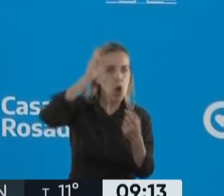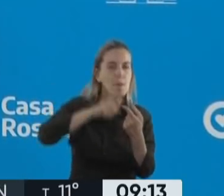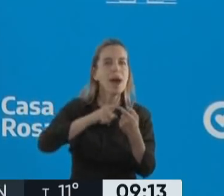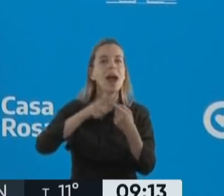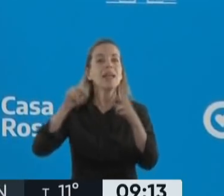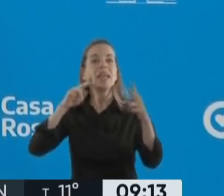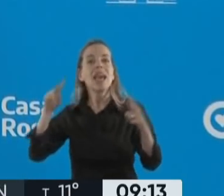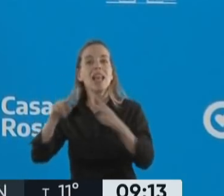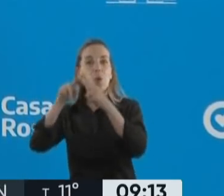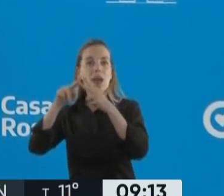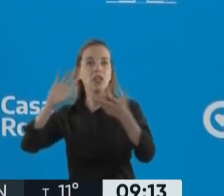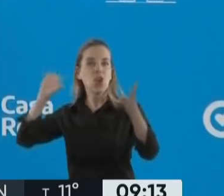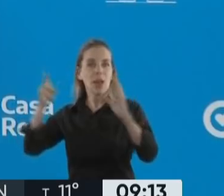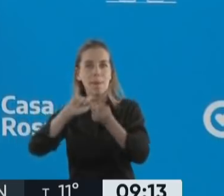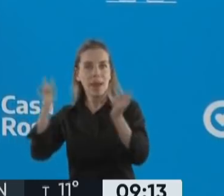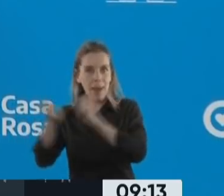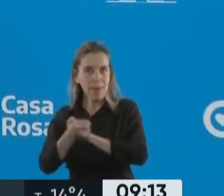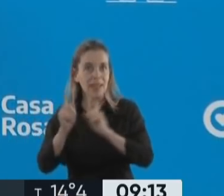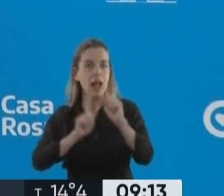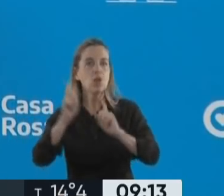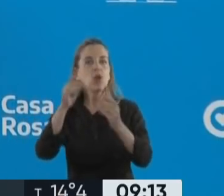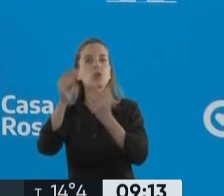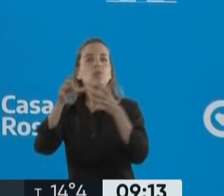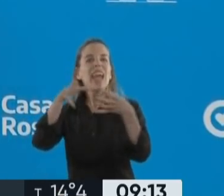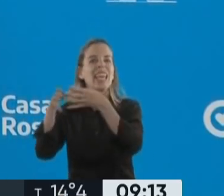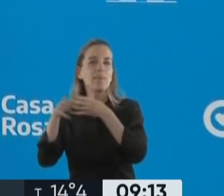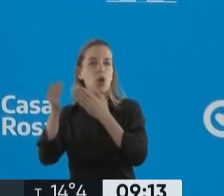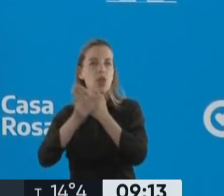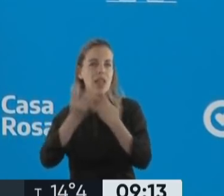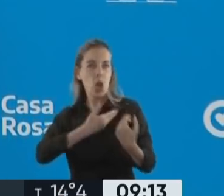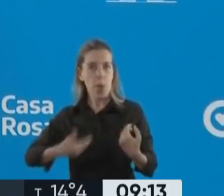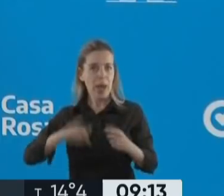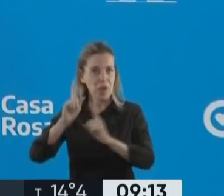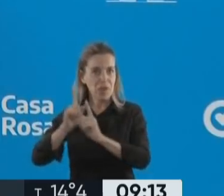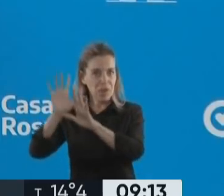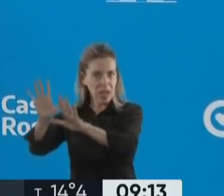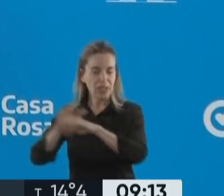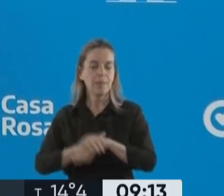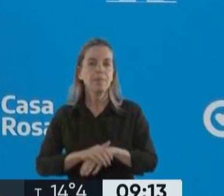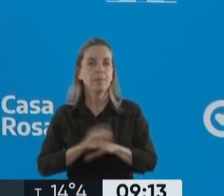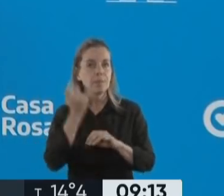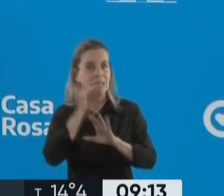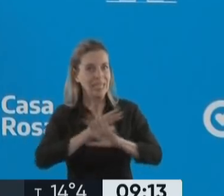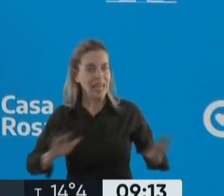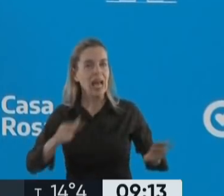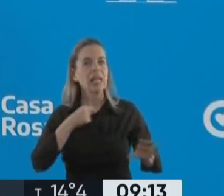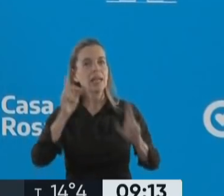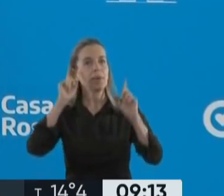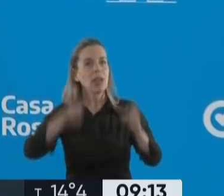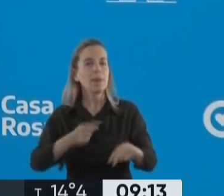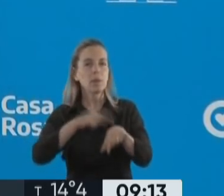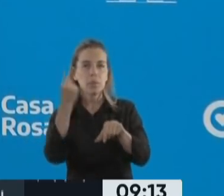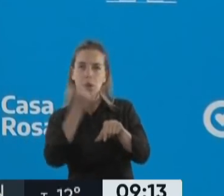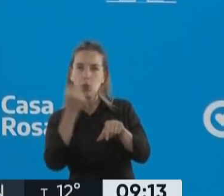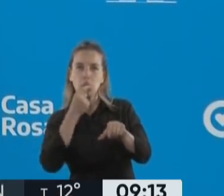donde además siguen equipos del gobierno trabajando en diferentes temas. Dicho esto, queríamos también tener un minuto